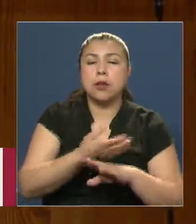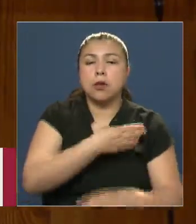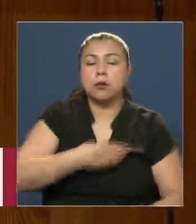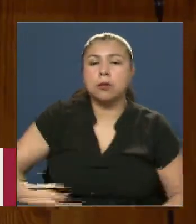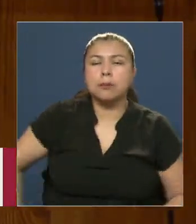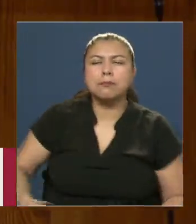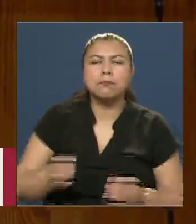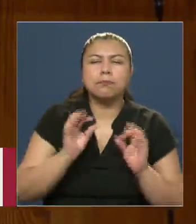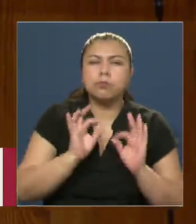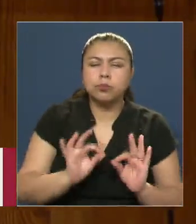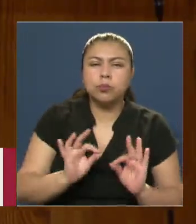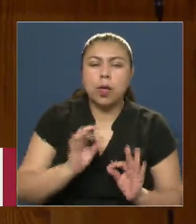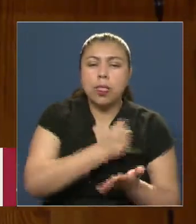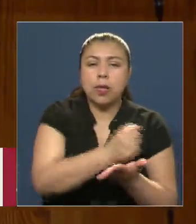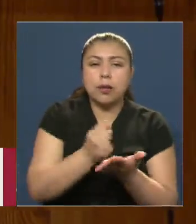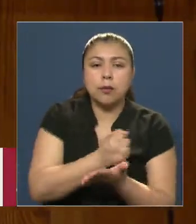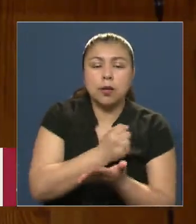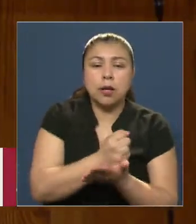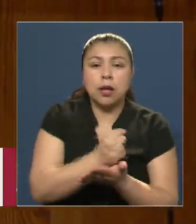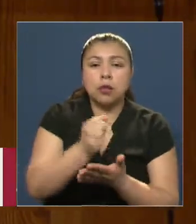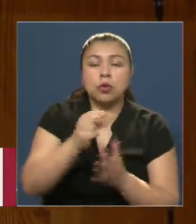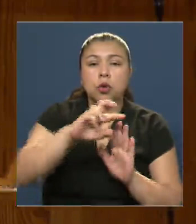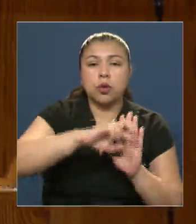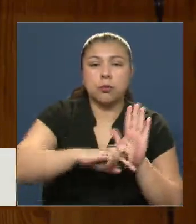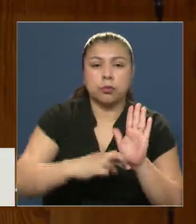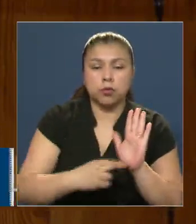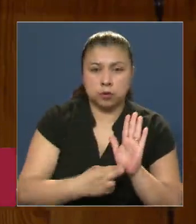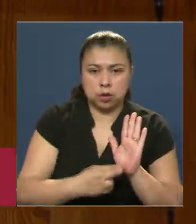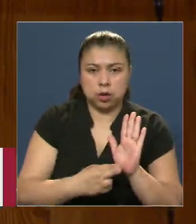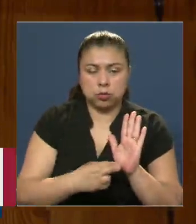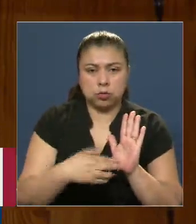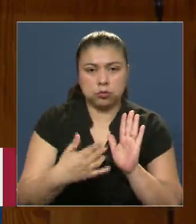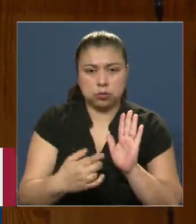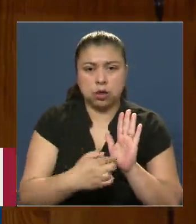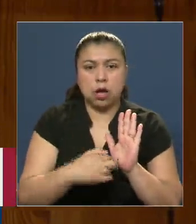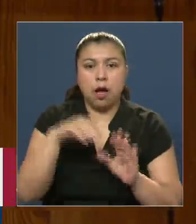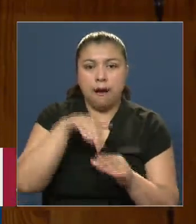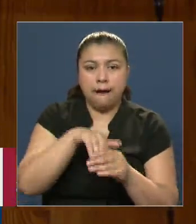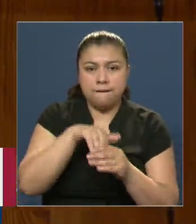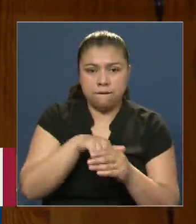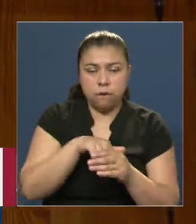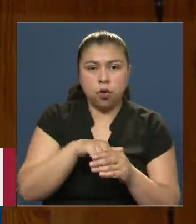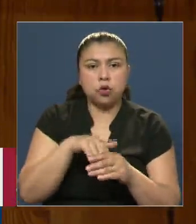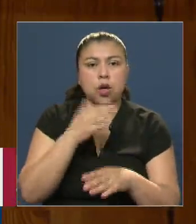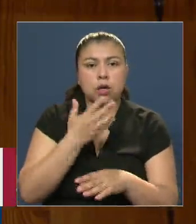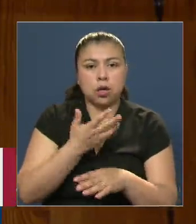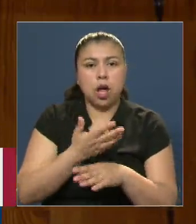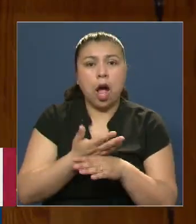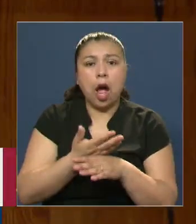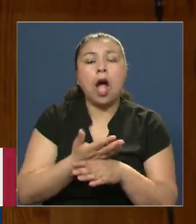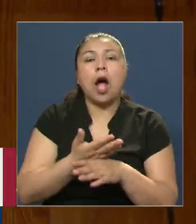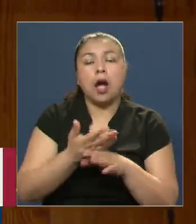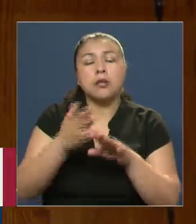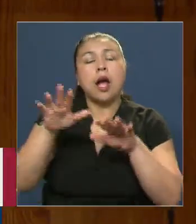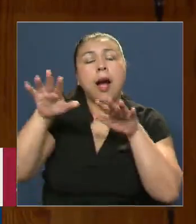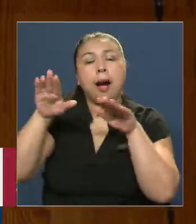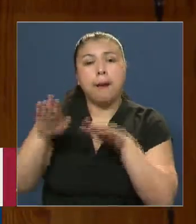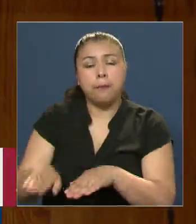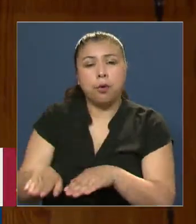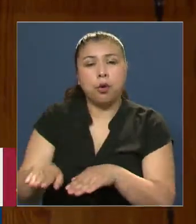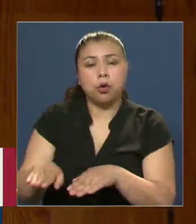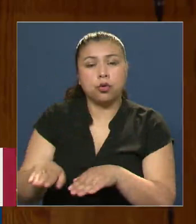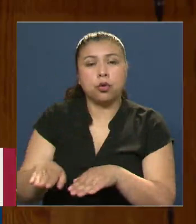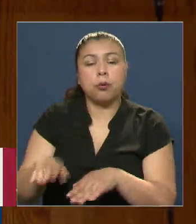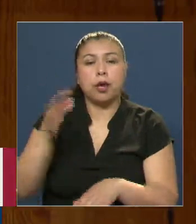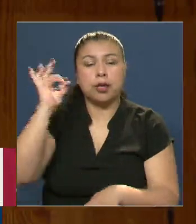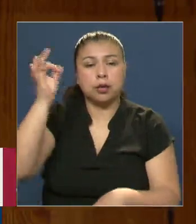el punto durante la tramitación del proyecto de acuerdo condicionado a su voto a que exista el debido respaldo. La Comisión,